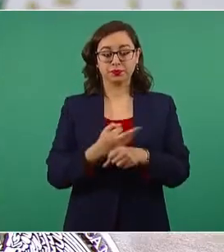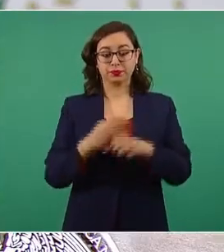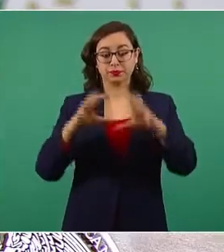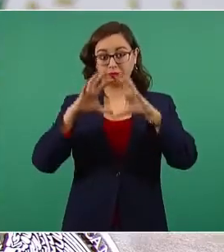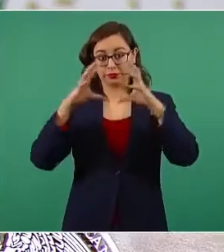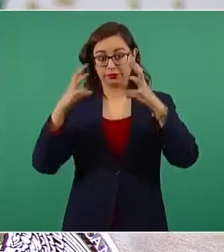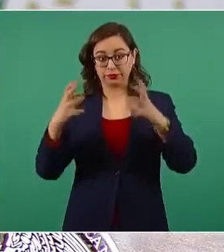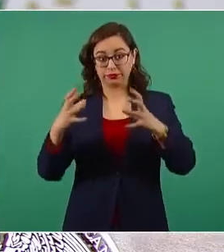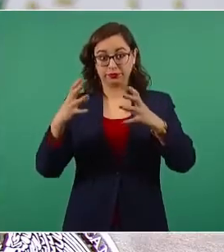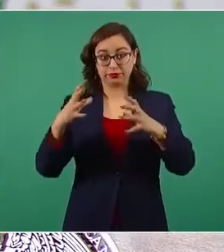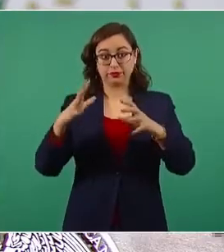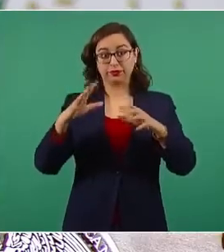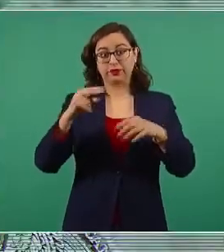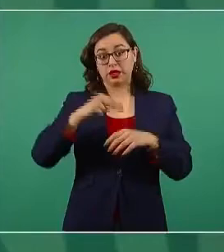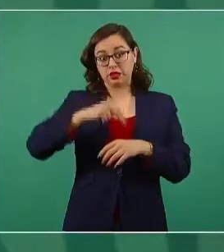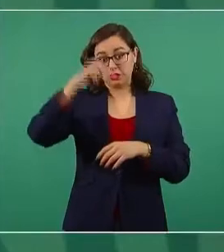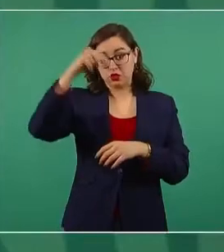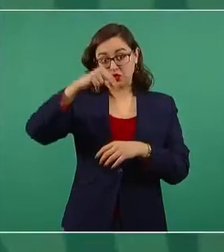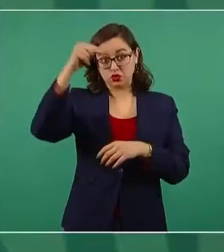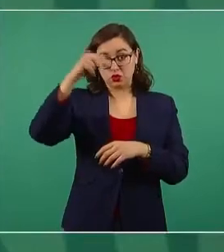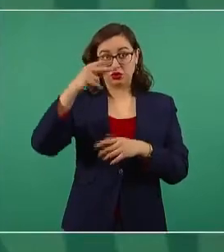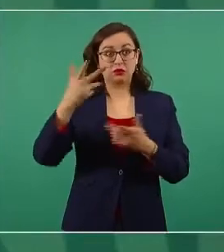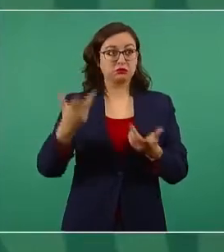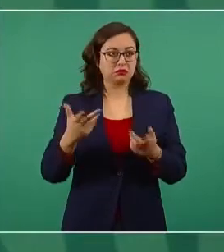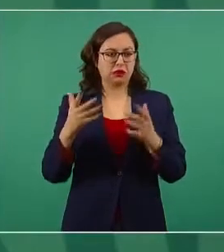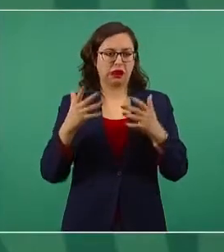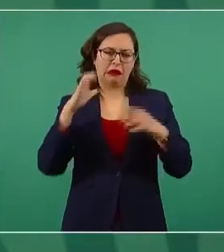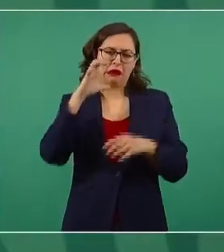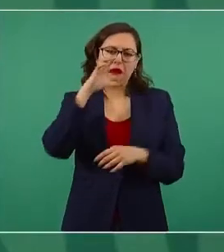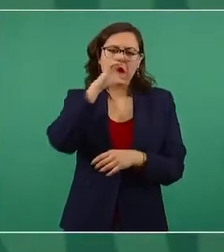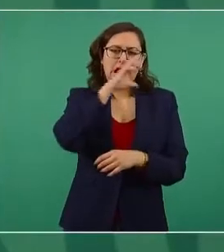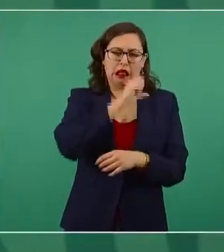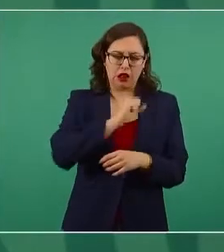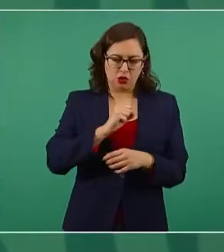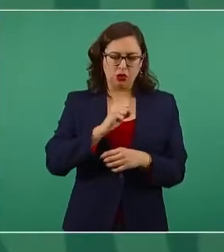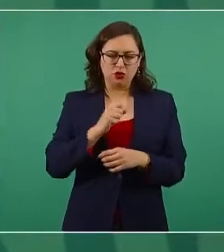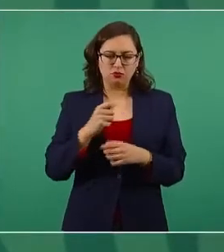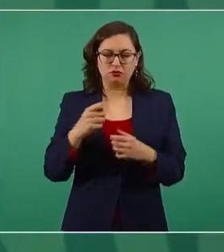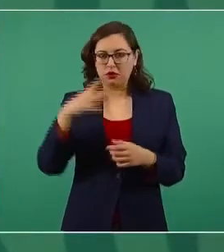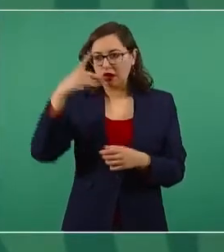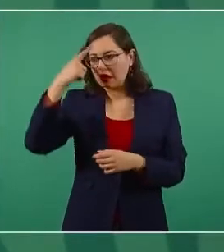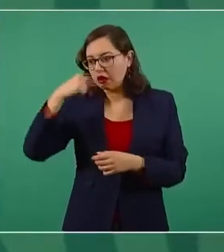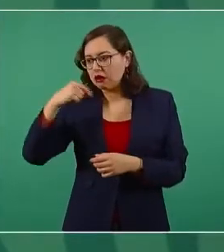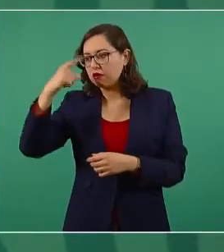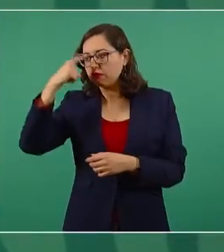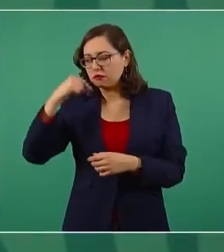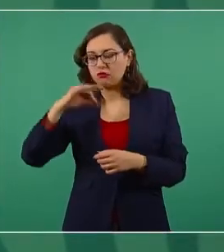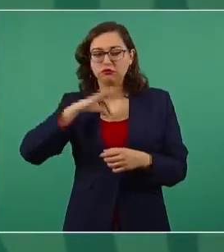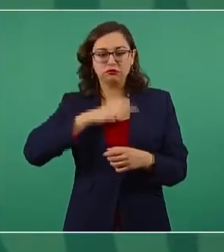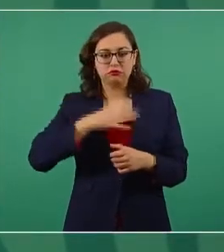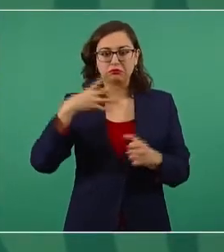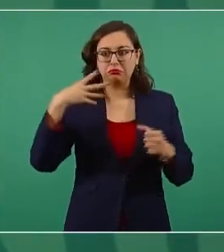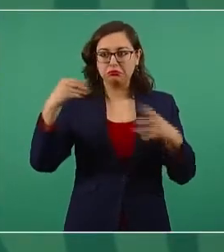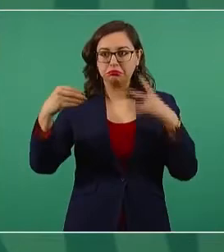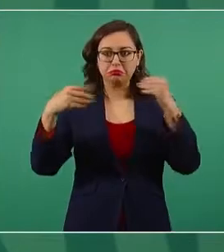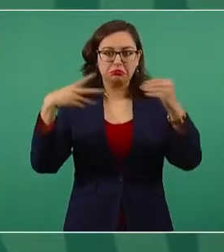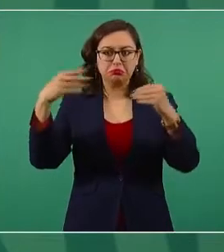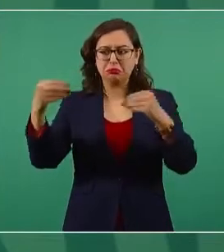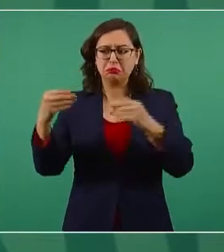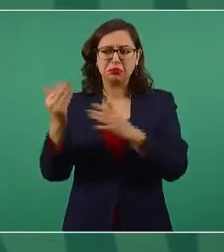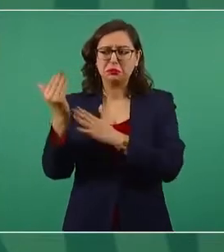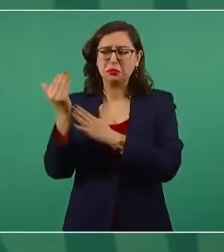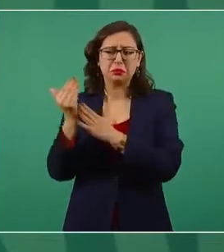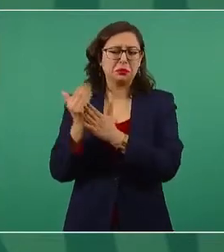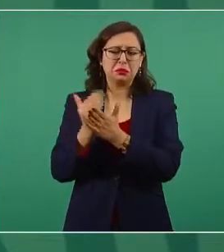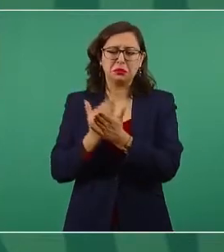la temporada baja de virus influenza, la actividad epidémica es mínima y desde luego de octubre a